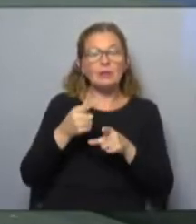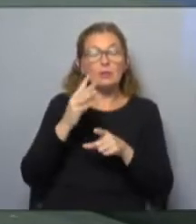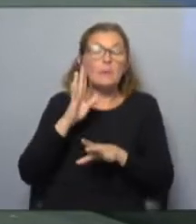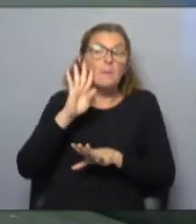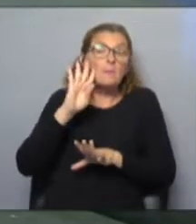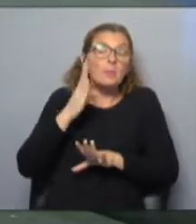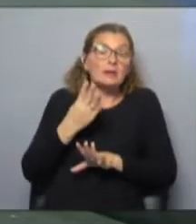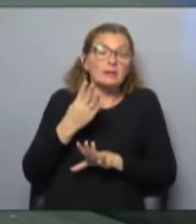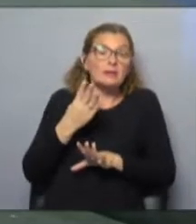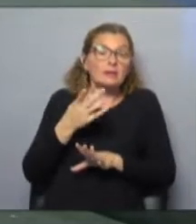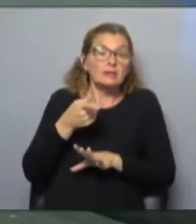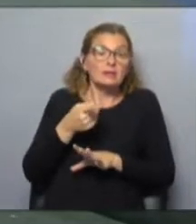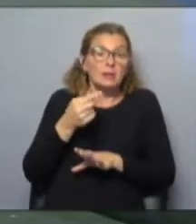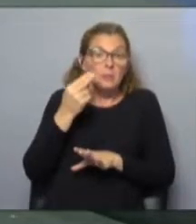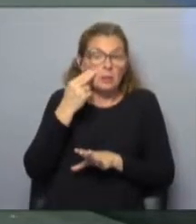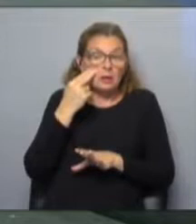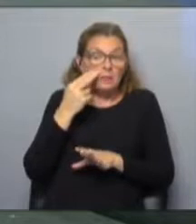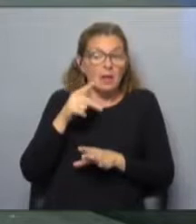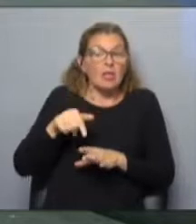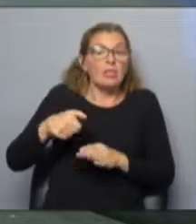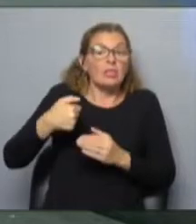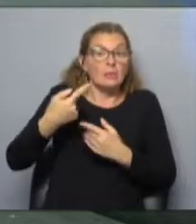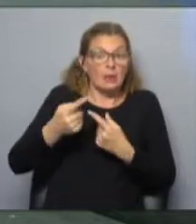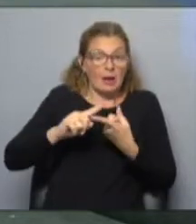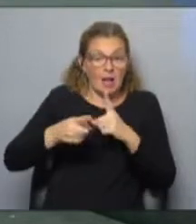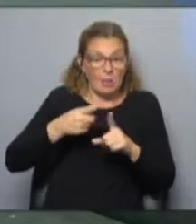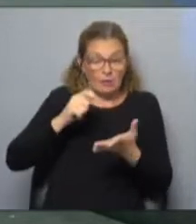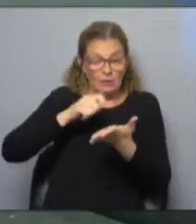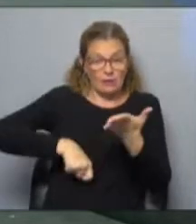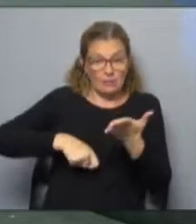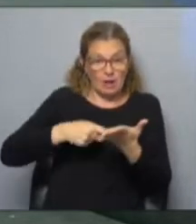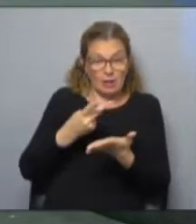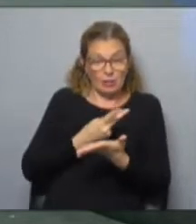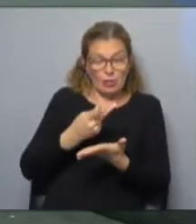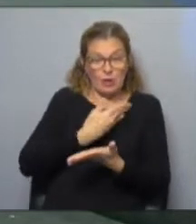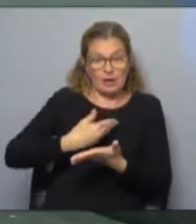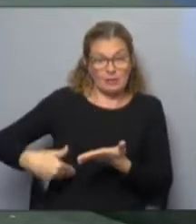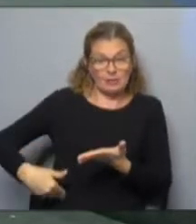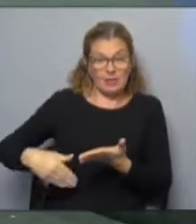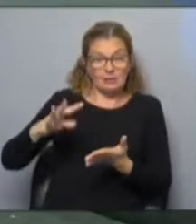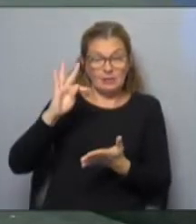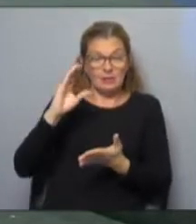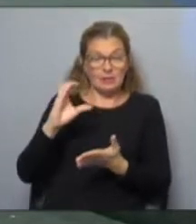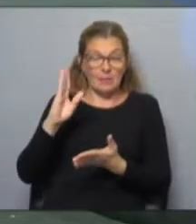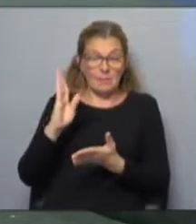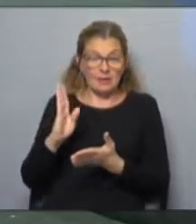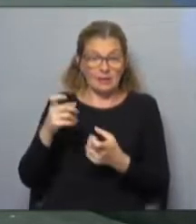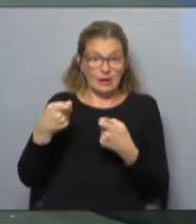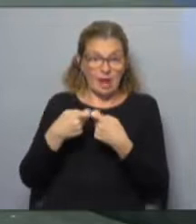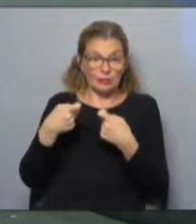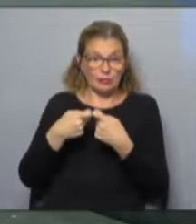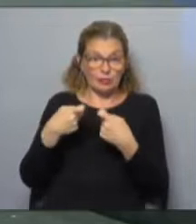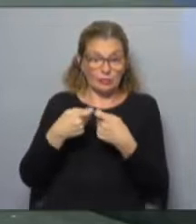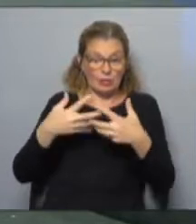parecer trajo, ha traído como consecuencia el acuerdo firmado entre el Estado uruguayo y TCP, la asociación